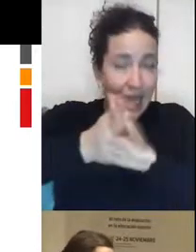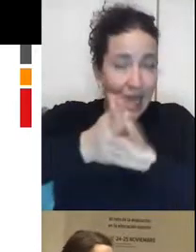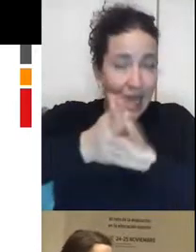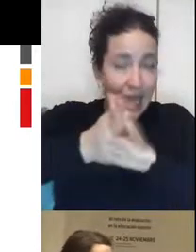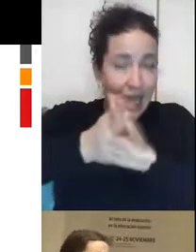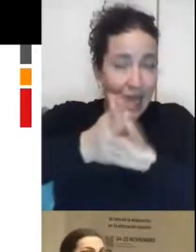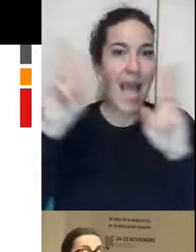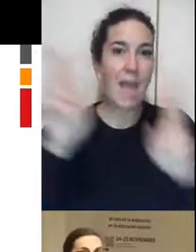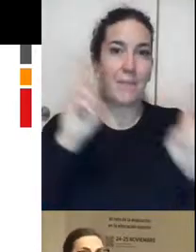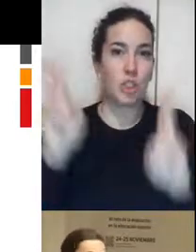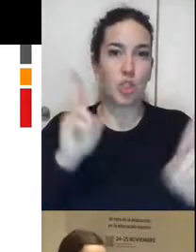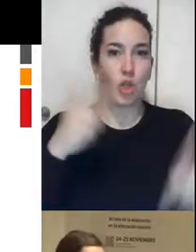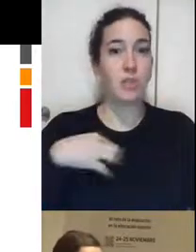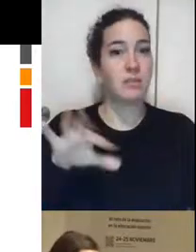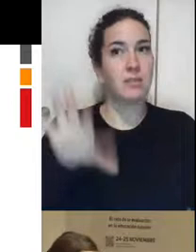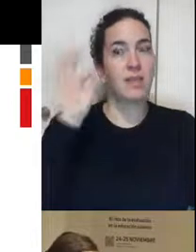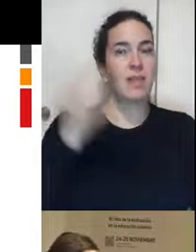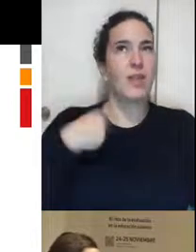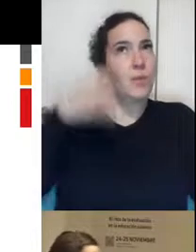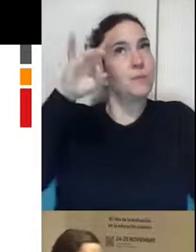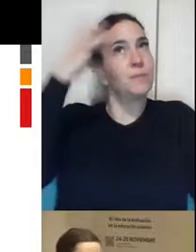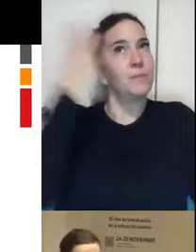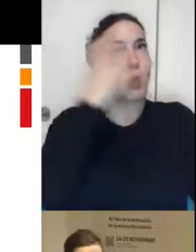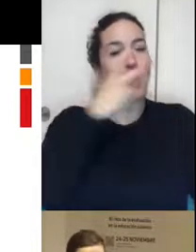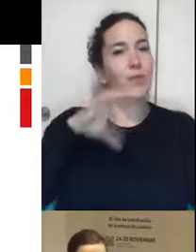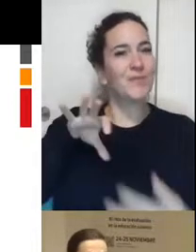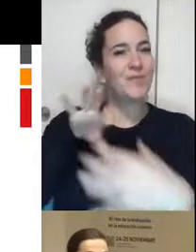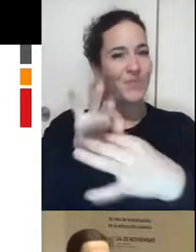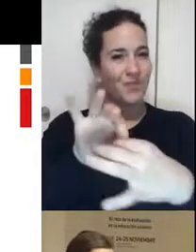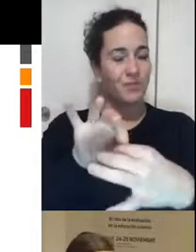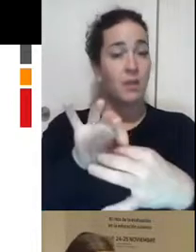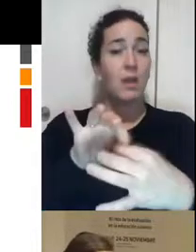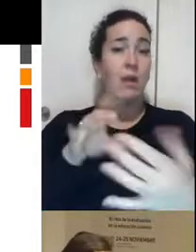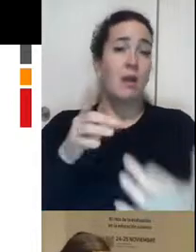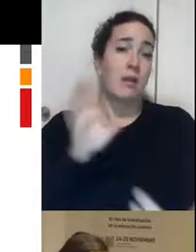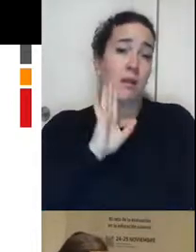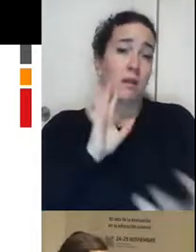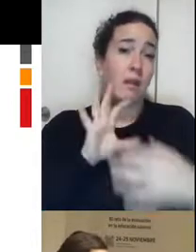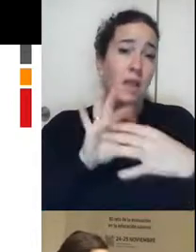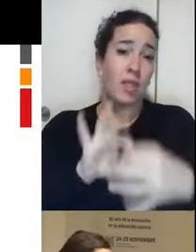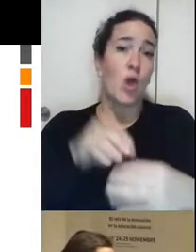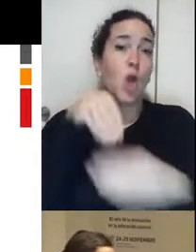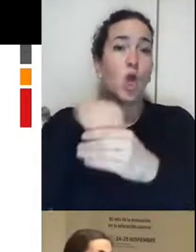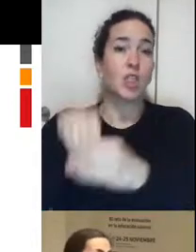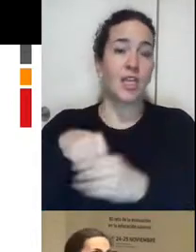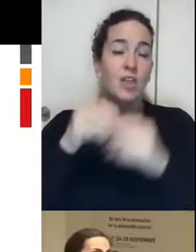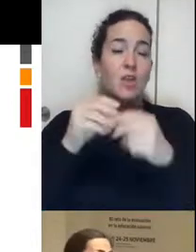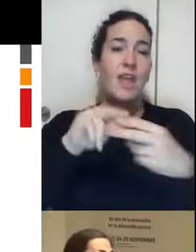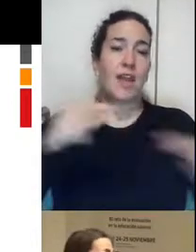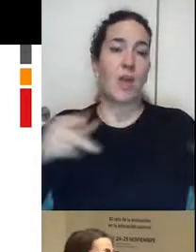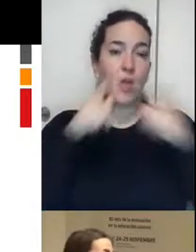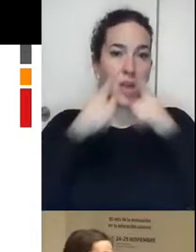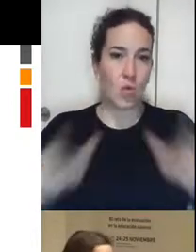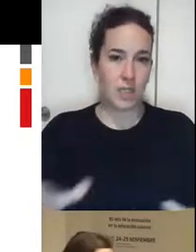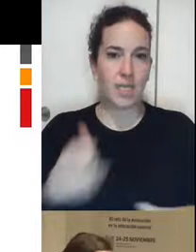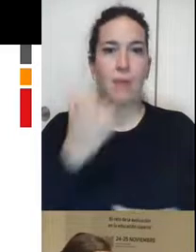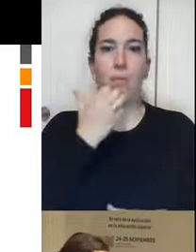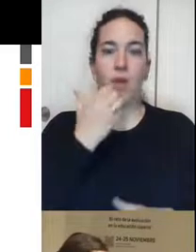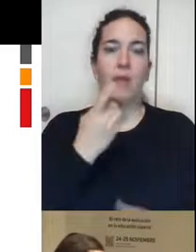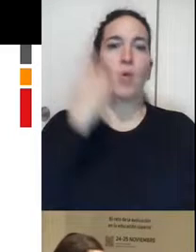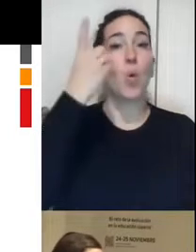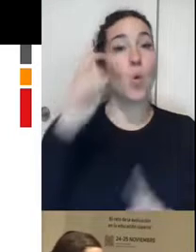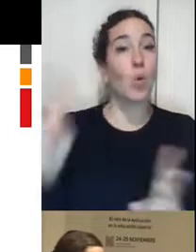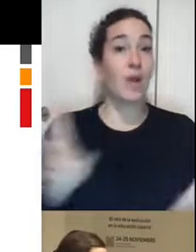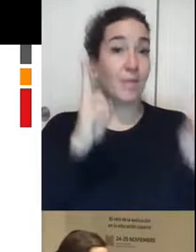que tenían que elegir para inventar su cuento, que estaba relacionado, como bien decimos, con los contenidos de neurolingüística. Así, por ejemplo, había un